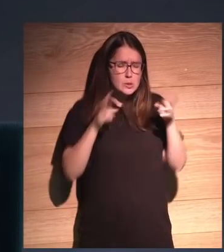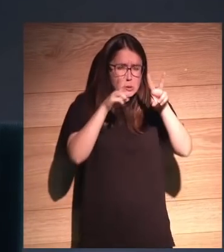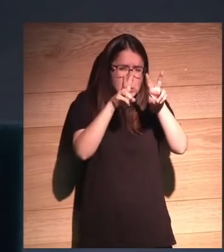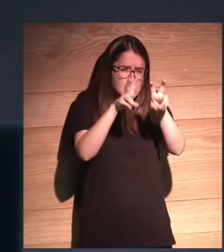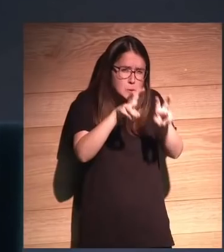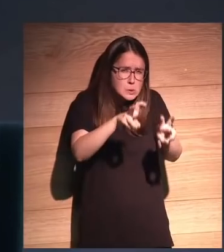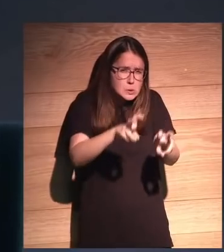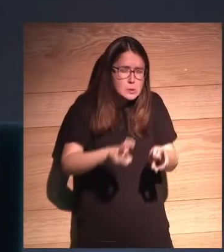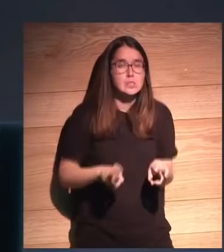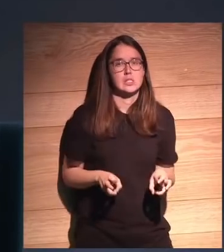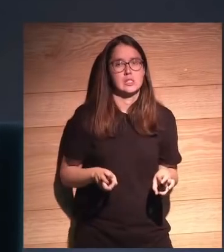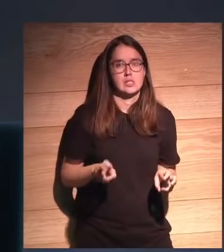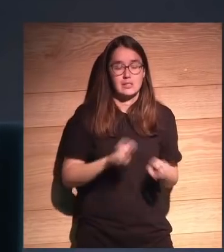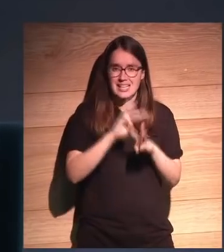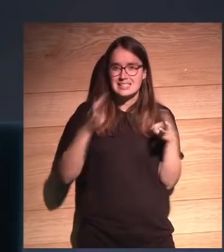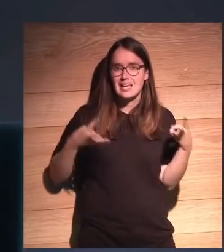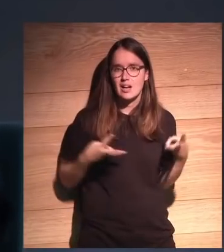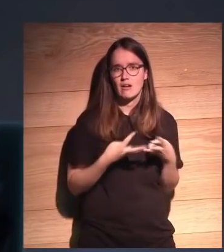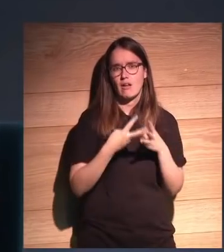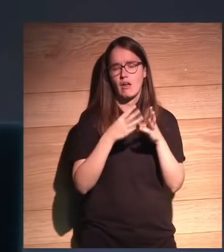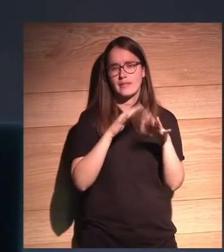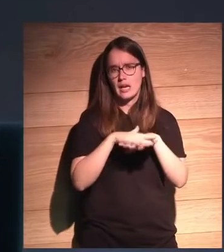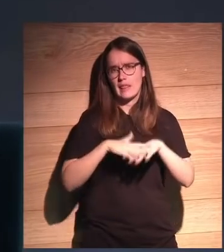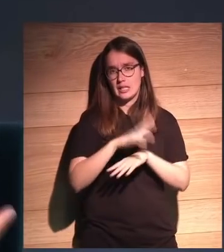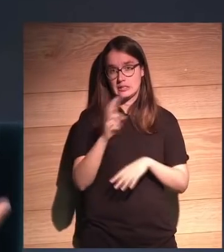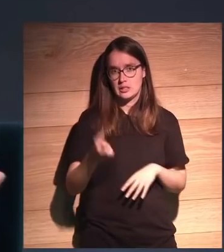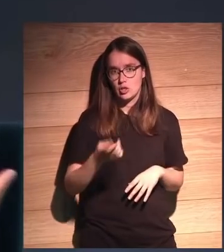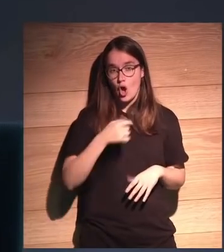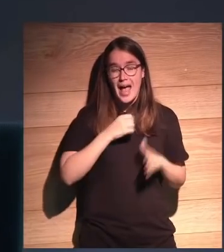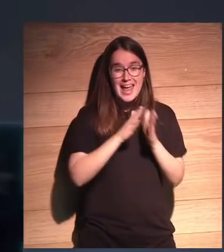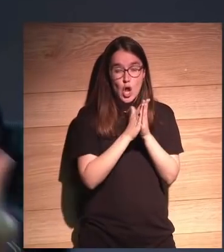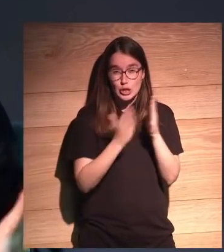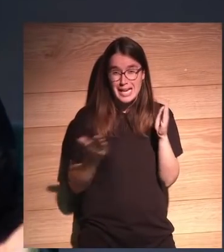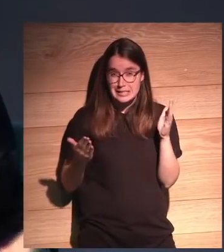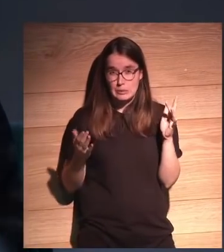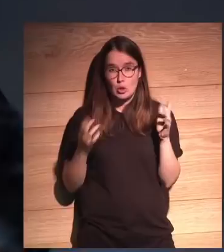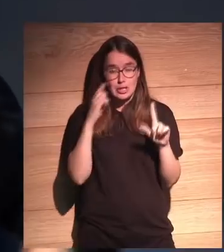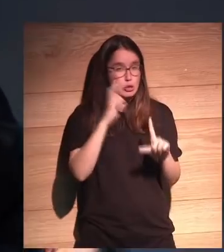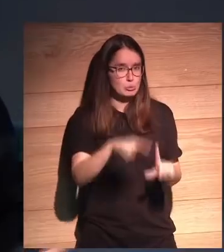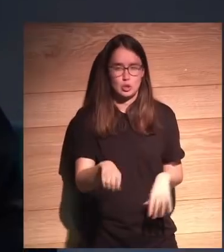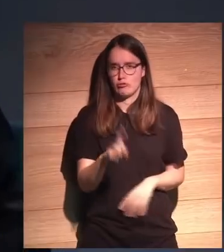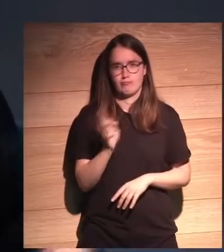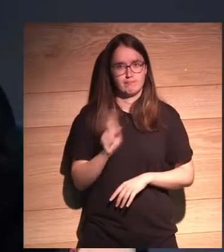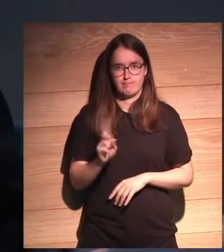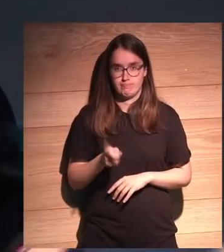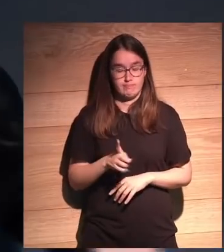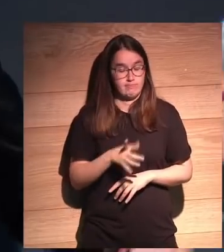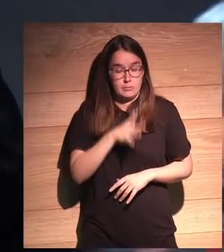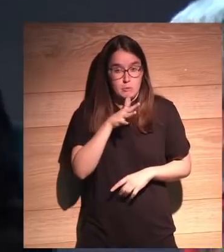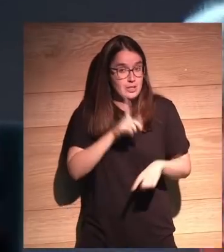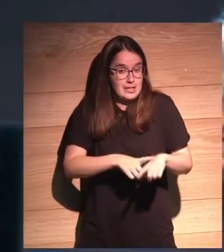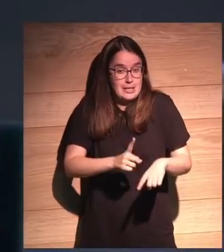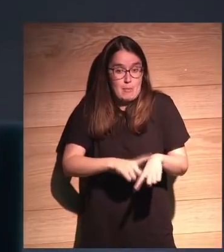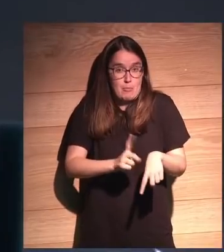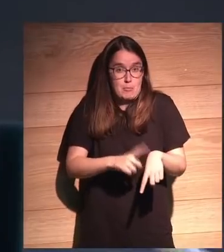rebuscando a través de Internet, de redes, de tal, no en los archivos ni en los museos, ¿no? Porque el tiempo y